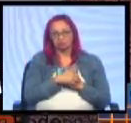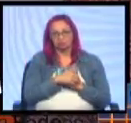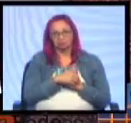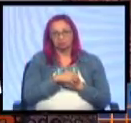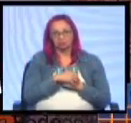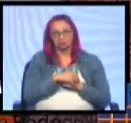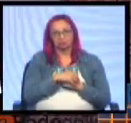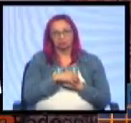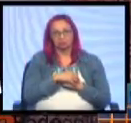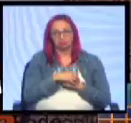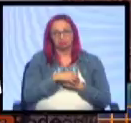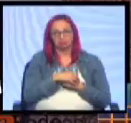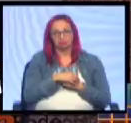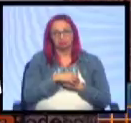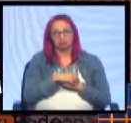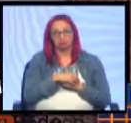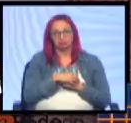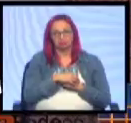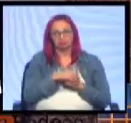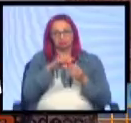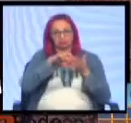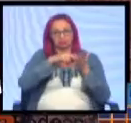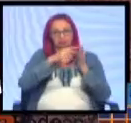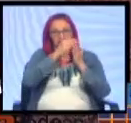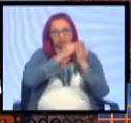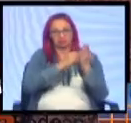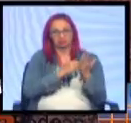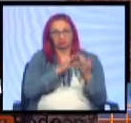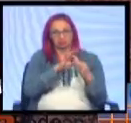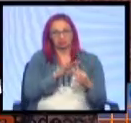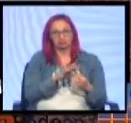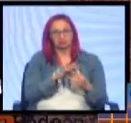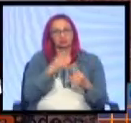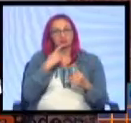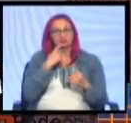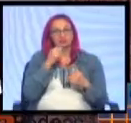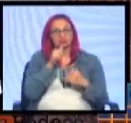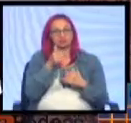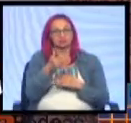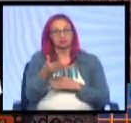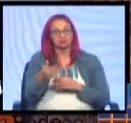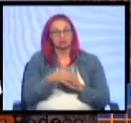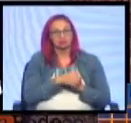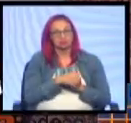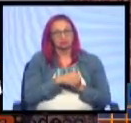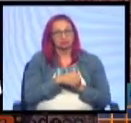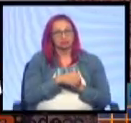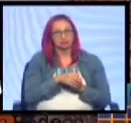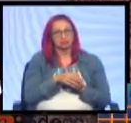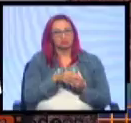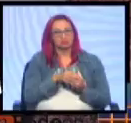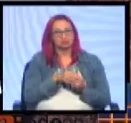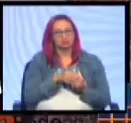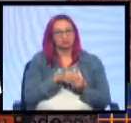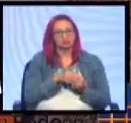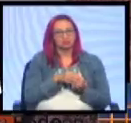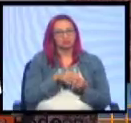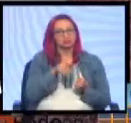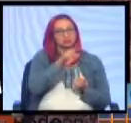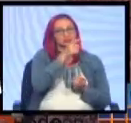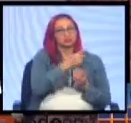¿verdad? La segunda, qué bella que se ve en la tele. Mire, le voy a decir, los premios ustedes los suben.